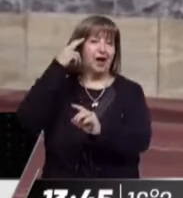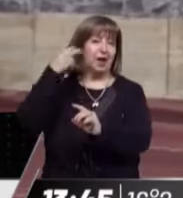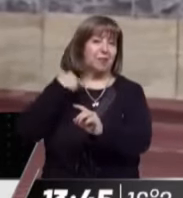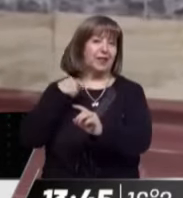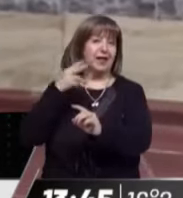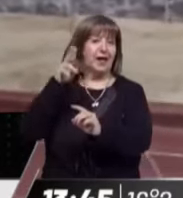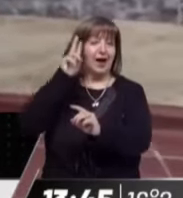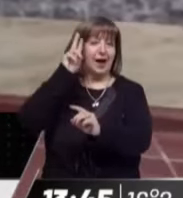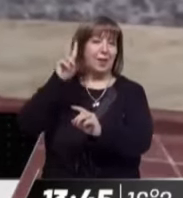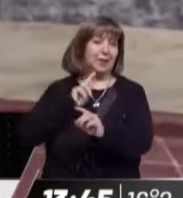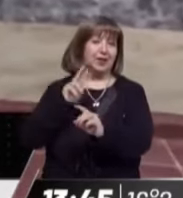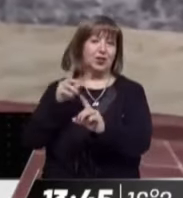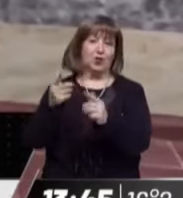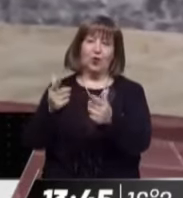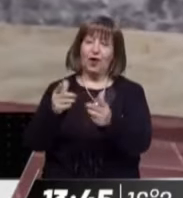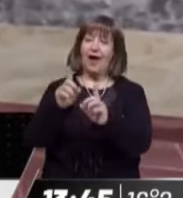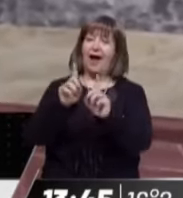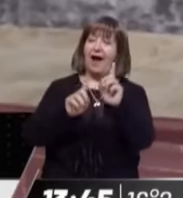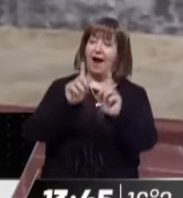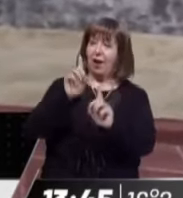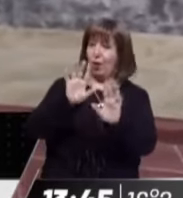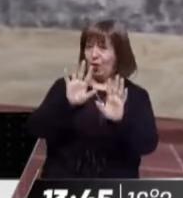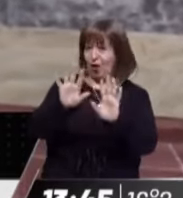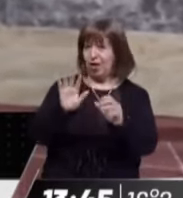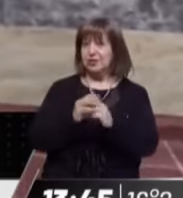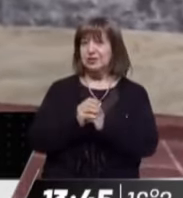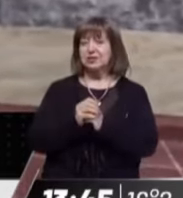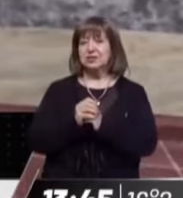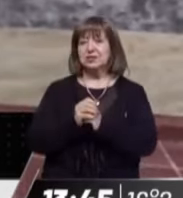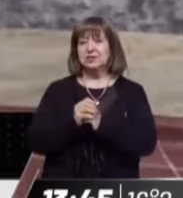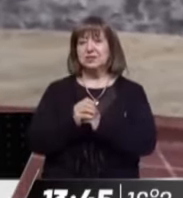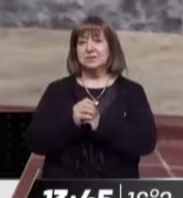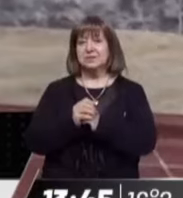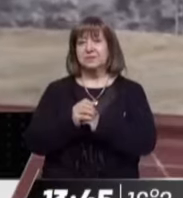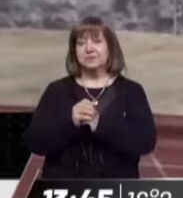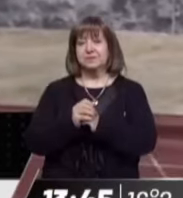tenés que decirle que a la seño, tus propios compañeros te defienden?